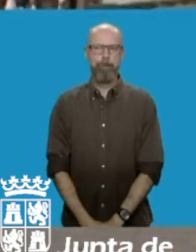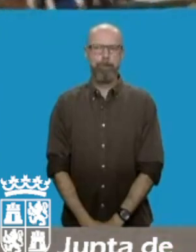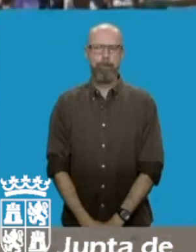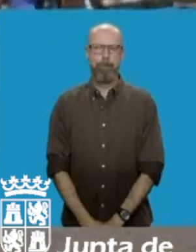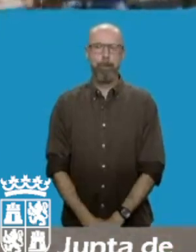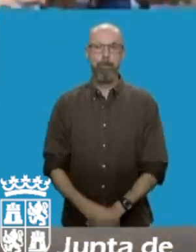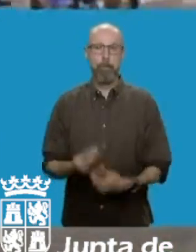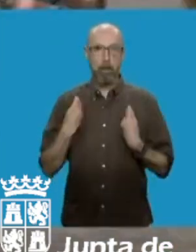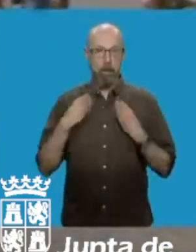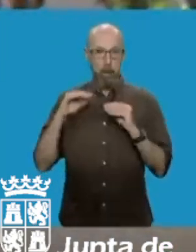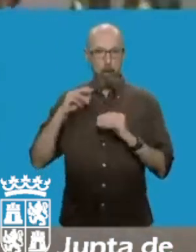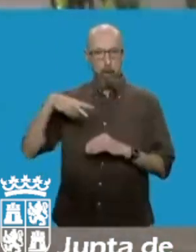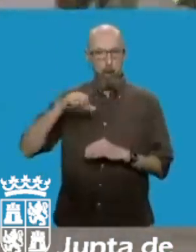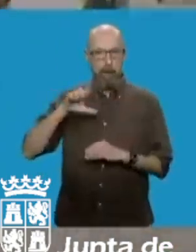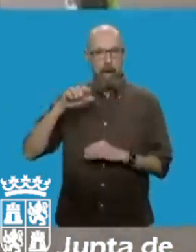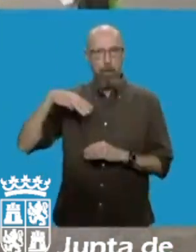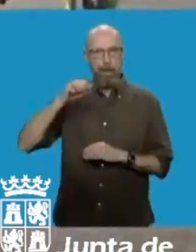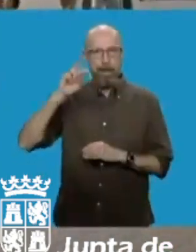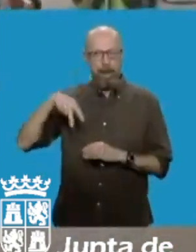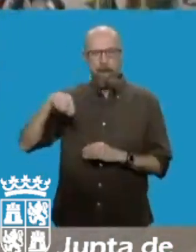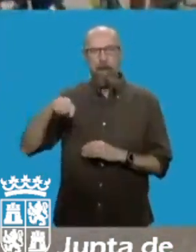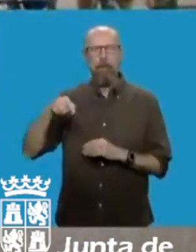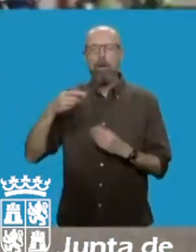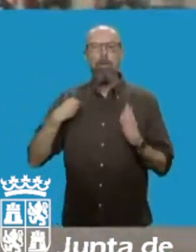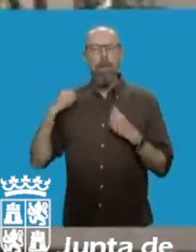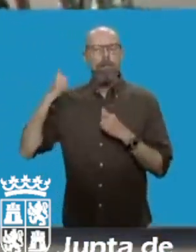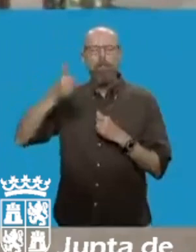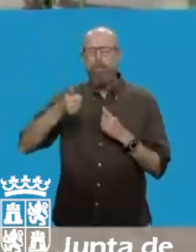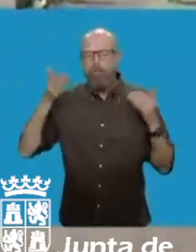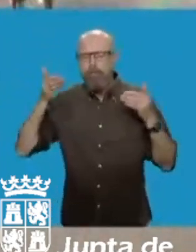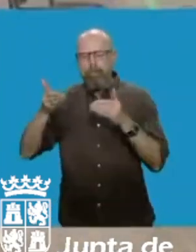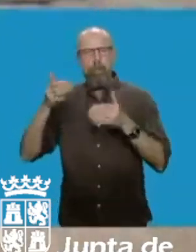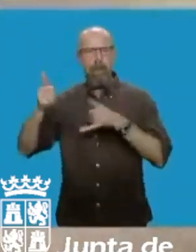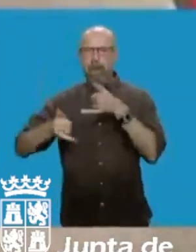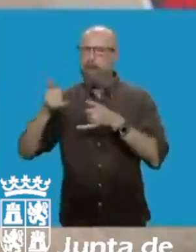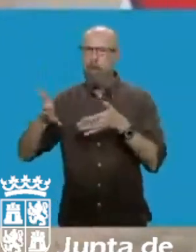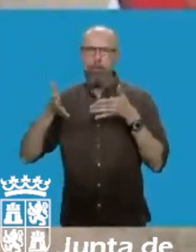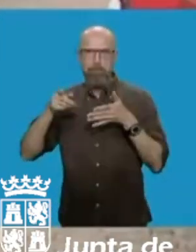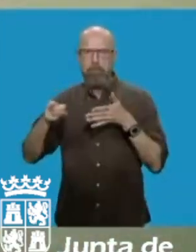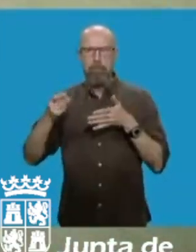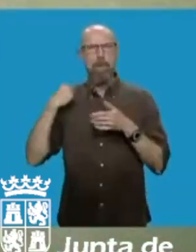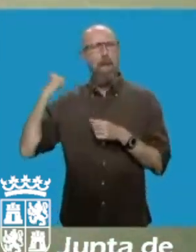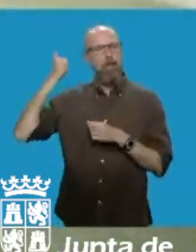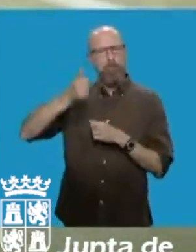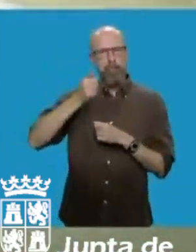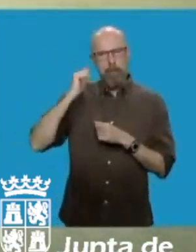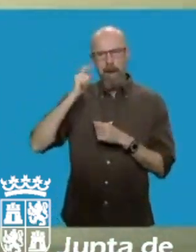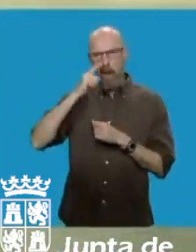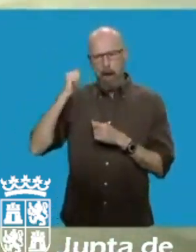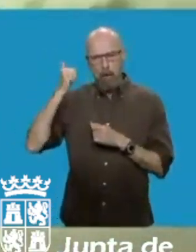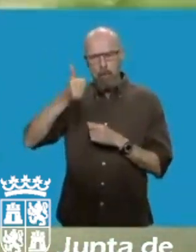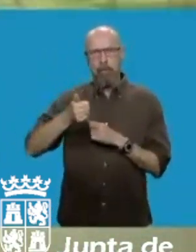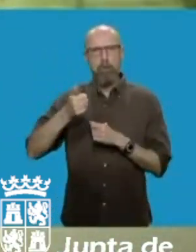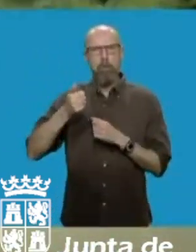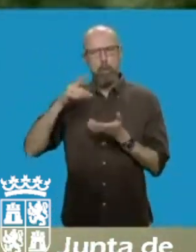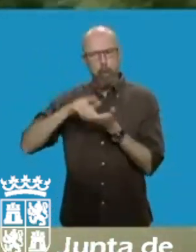La vida de Noel Martín ha estado marcada por su pasión por el ciclismo. En los últimos años ha aprovechado su dilatada experiencia para volcar